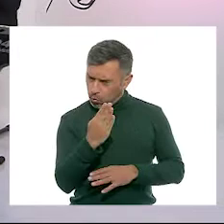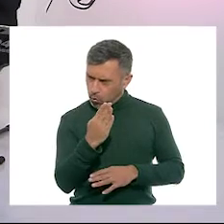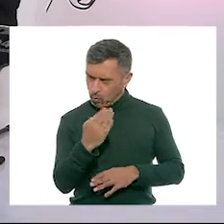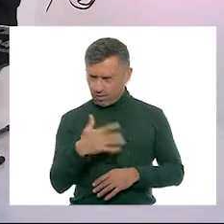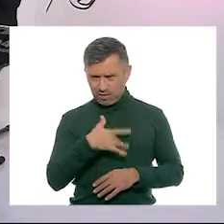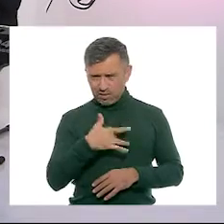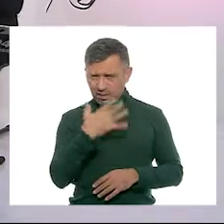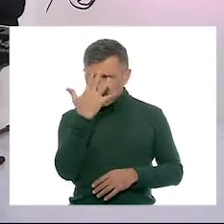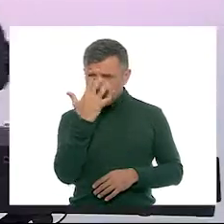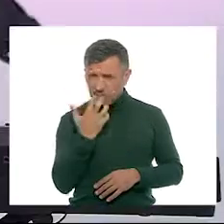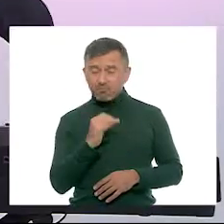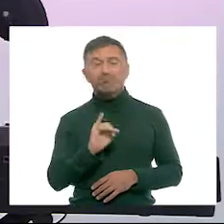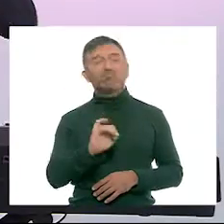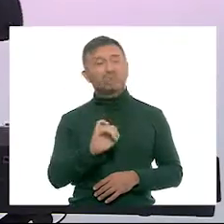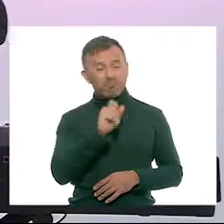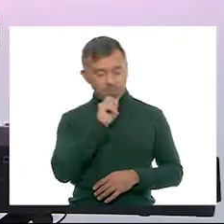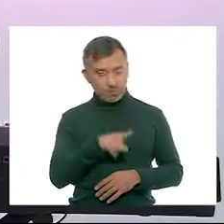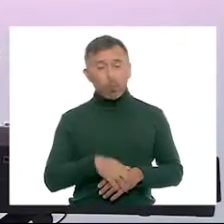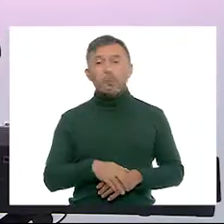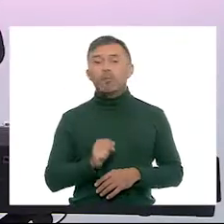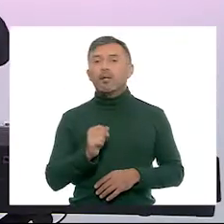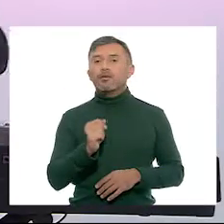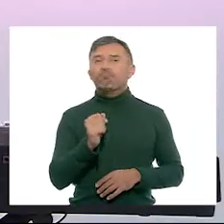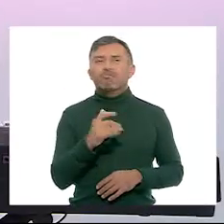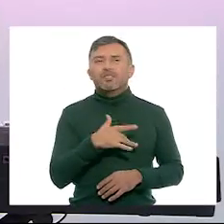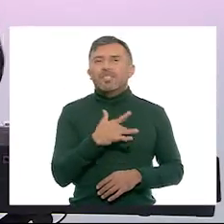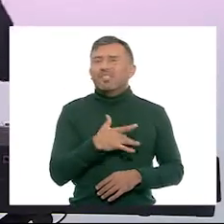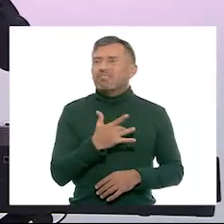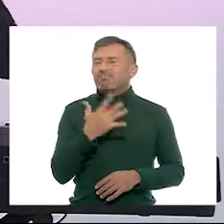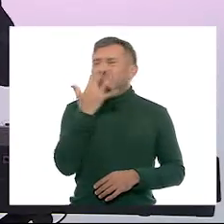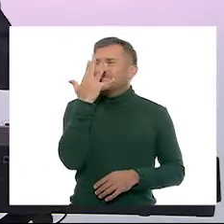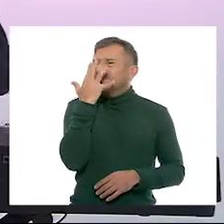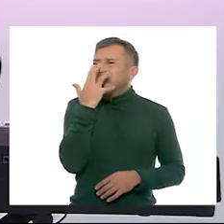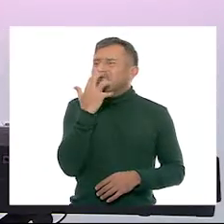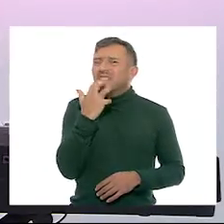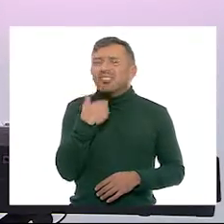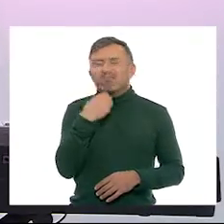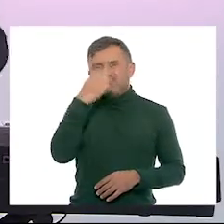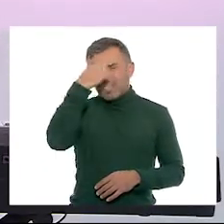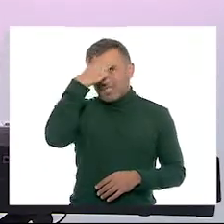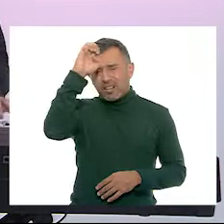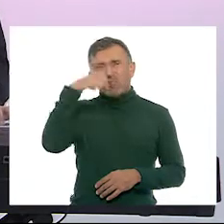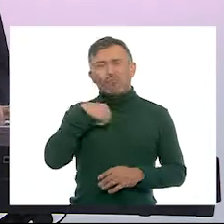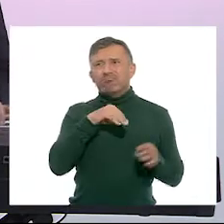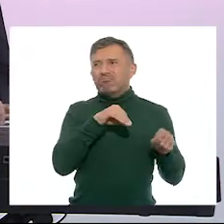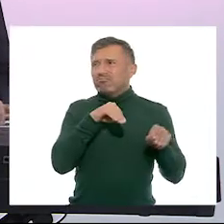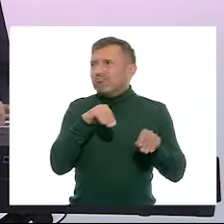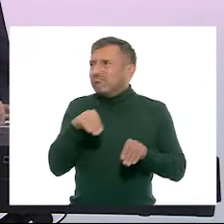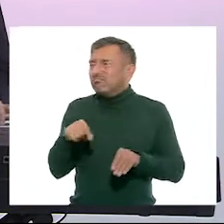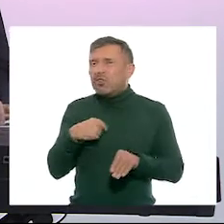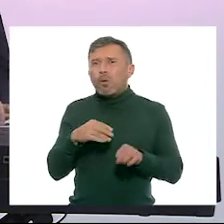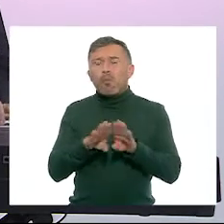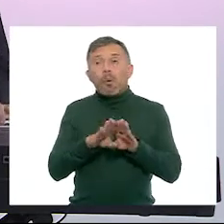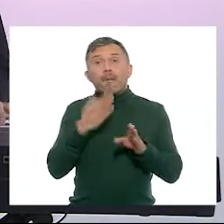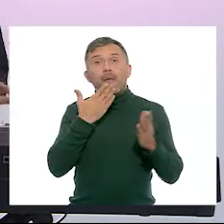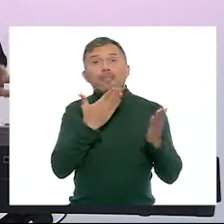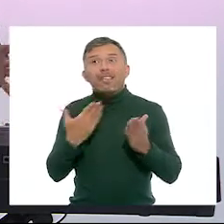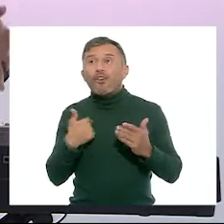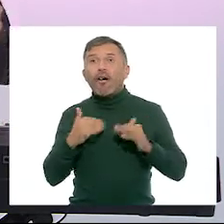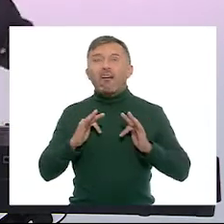ellos se sentían tristes, se sentían extranjeros, no se sentían bienvenidos al principio, y a través de estos cantos de